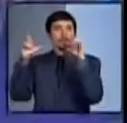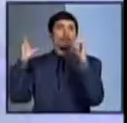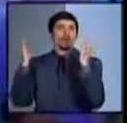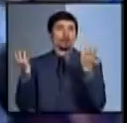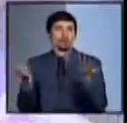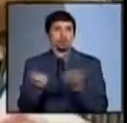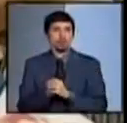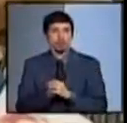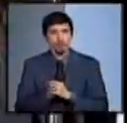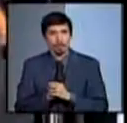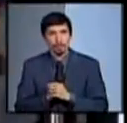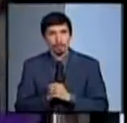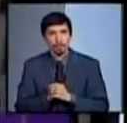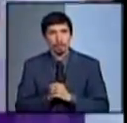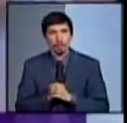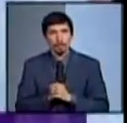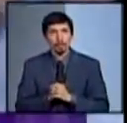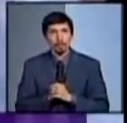atención.